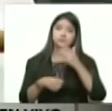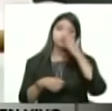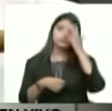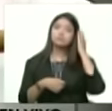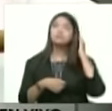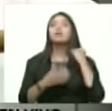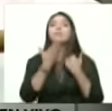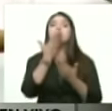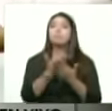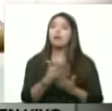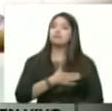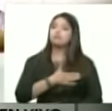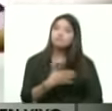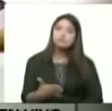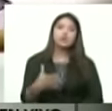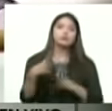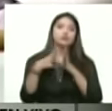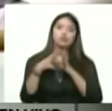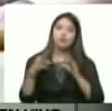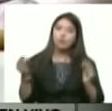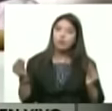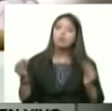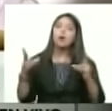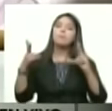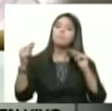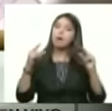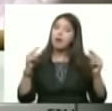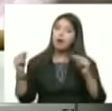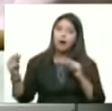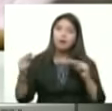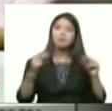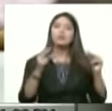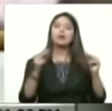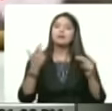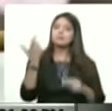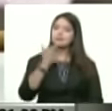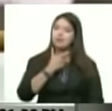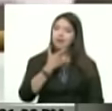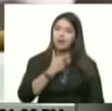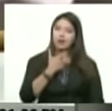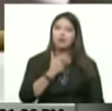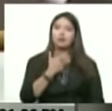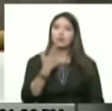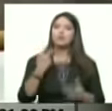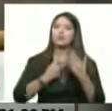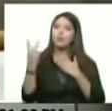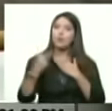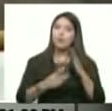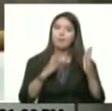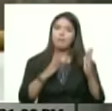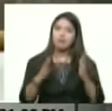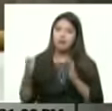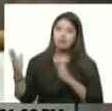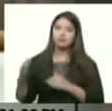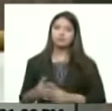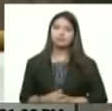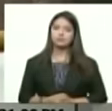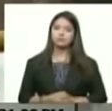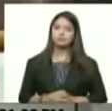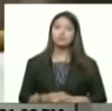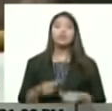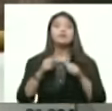ofrezca todo nuestro concurso para conversar en términos serios de un plan y